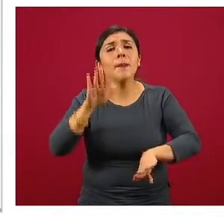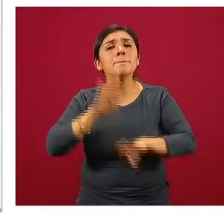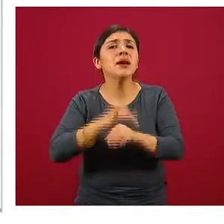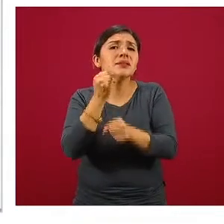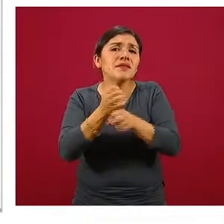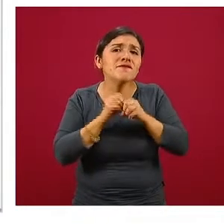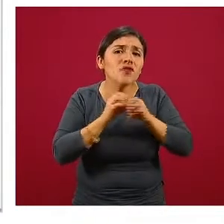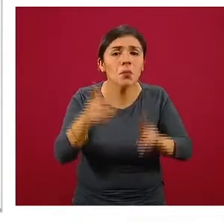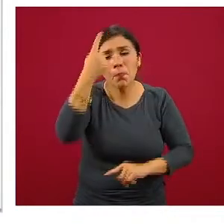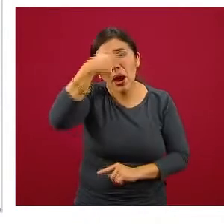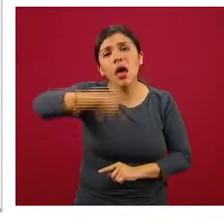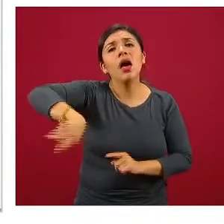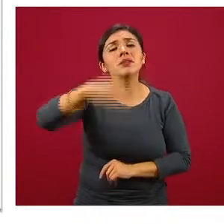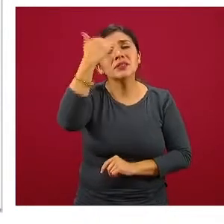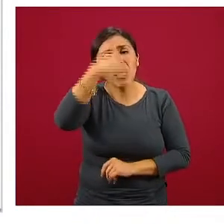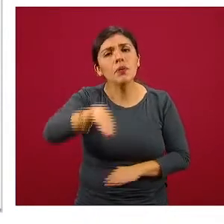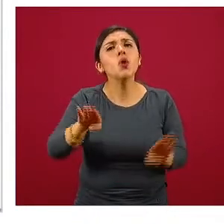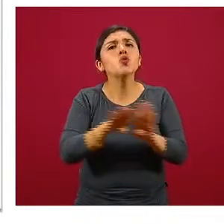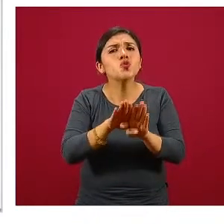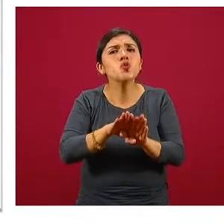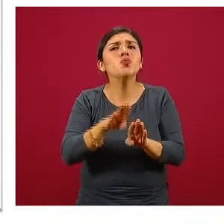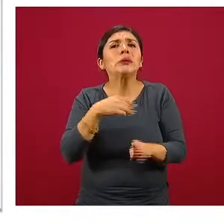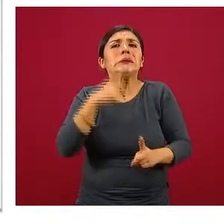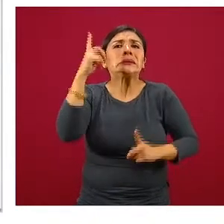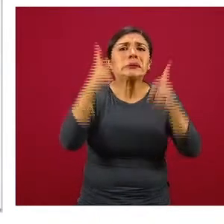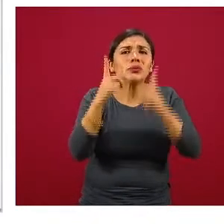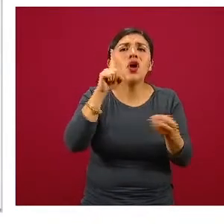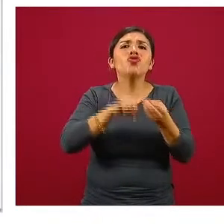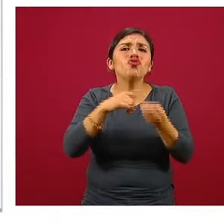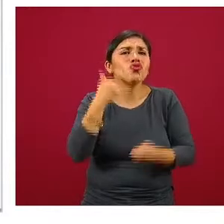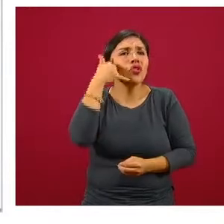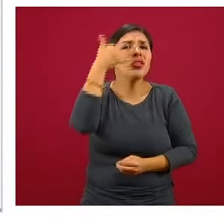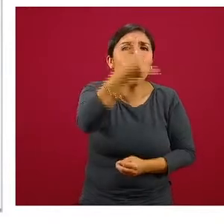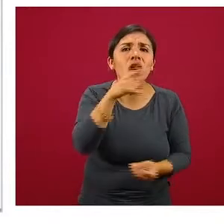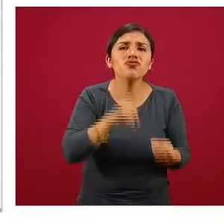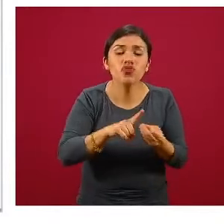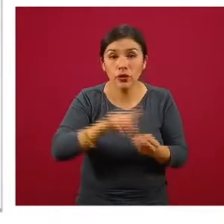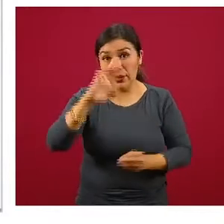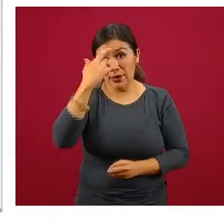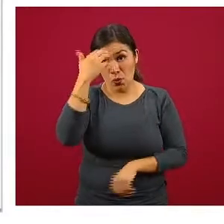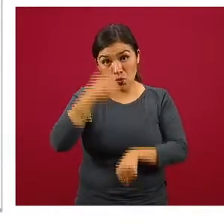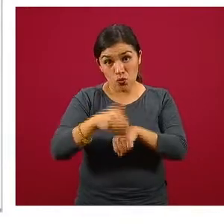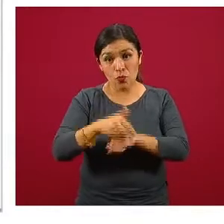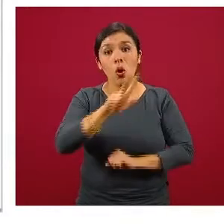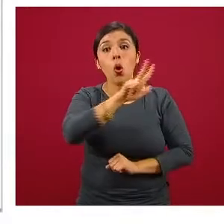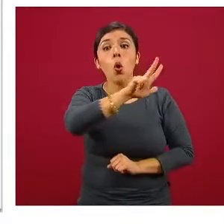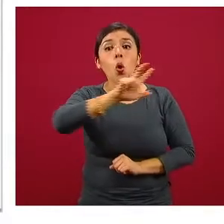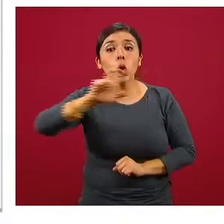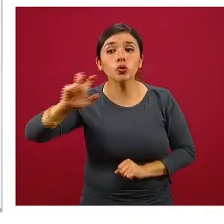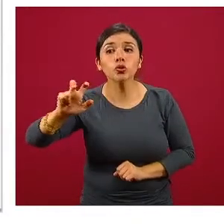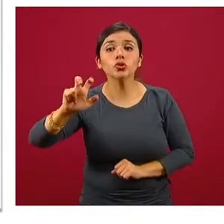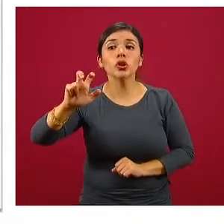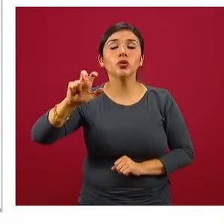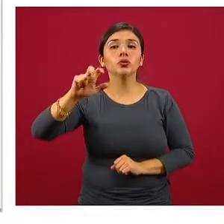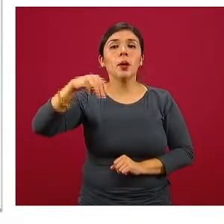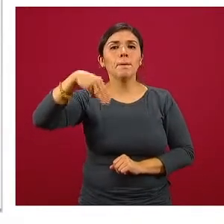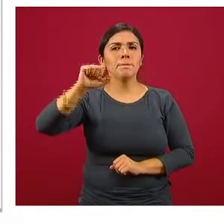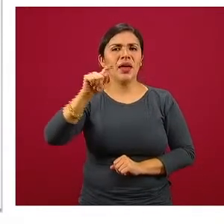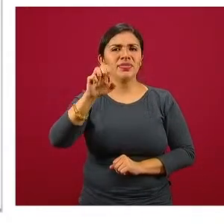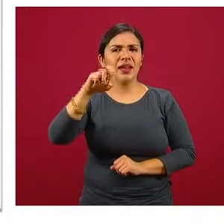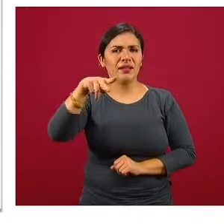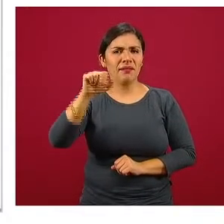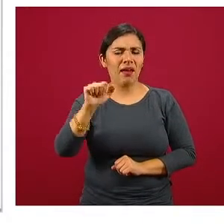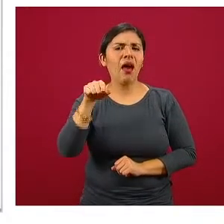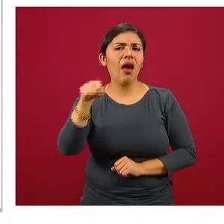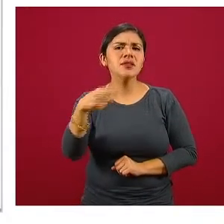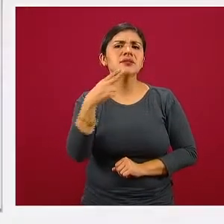información, para saber a dónde se pueden acercar, a dónde pueden llamar. Hay que recordar el número también 800 materna, que